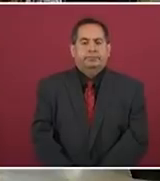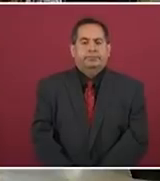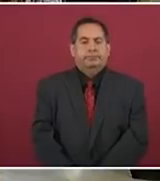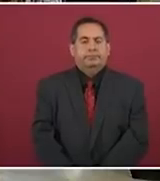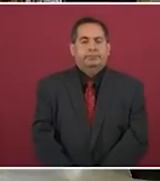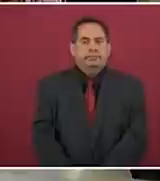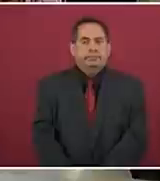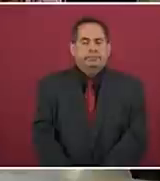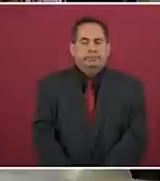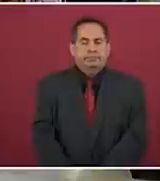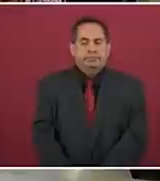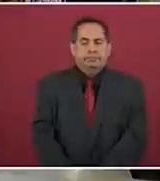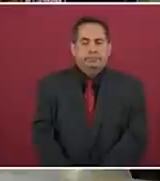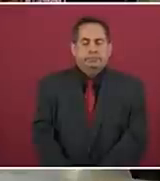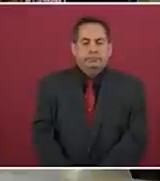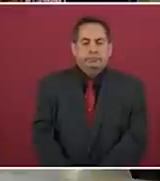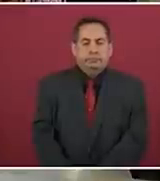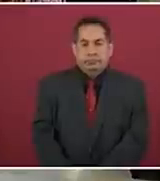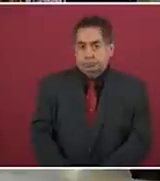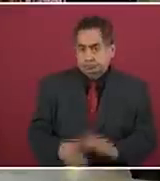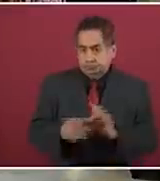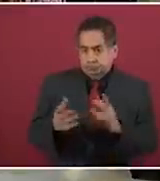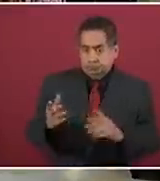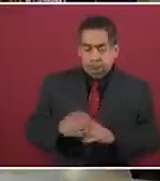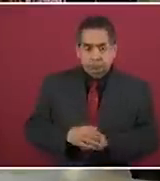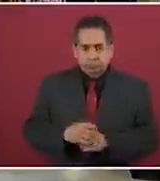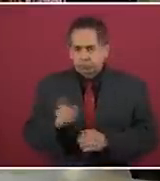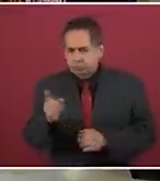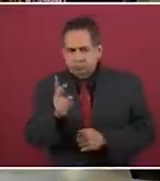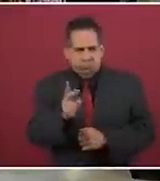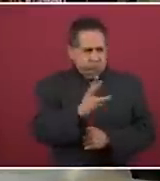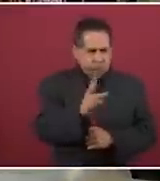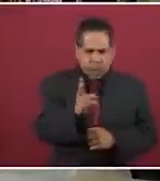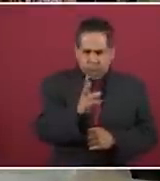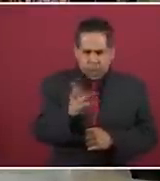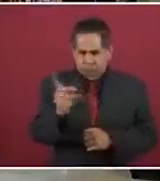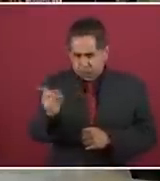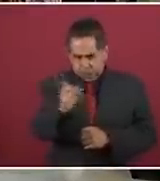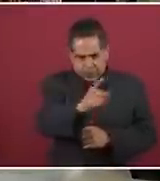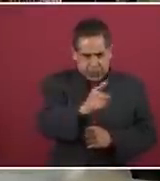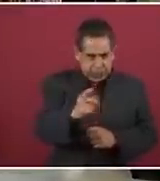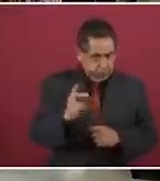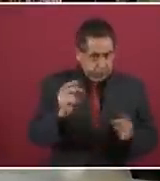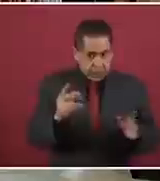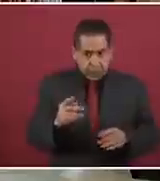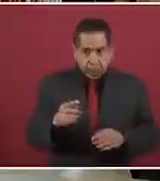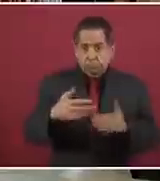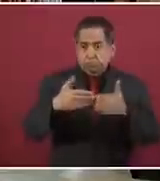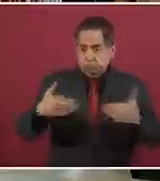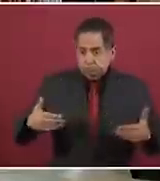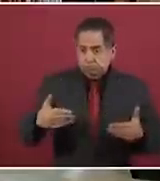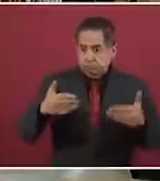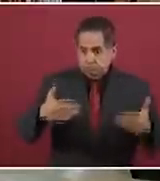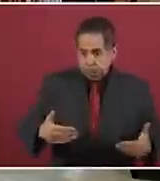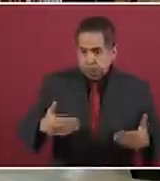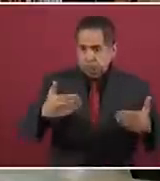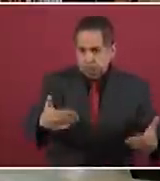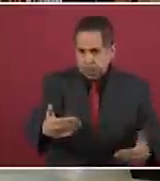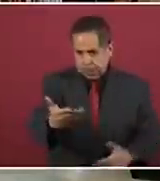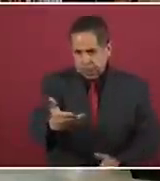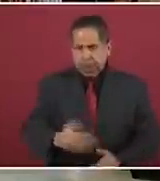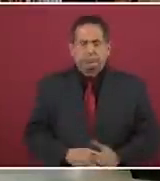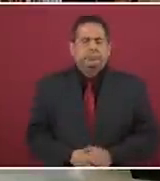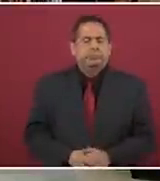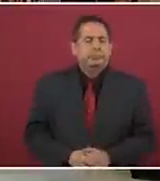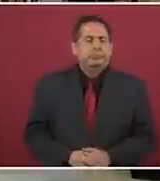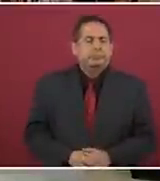Vamos así, uno, dos, tres, ¿sí? ¿Les parece? primera fila, segunda y tercera.